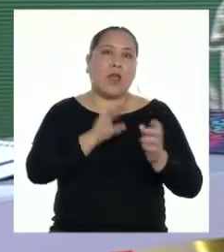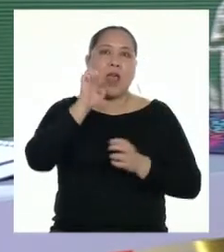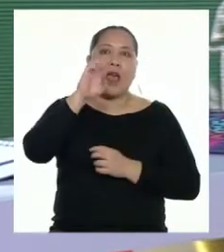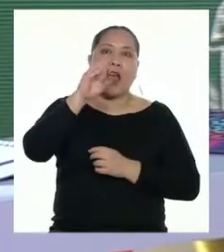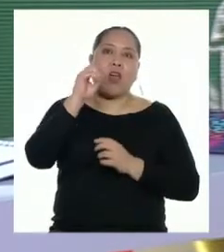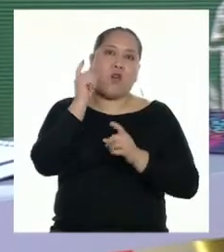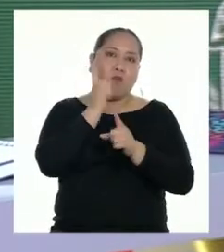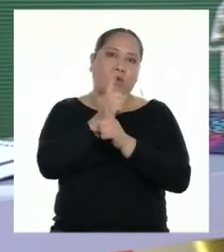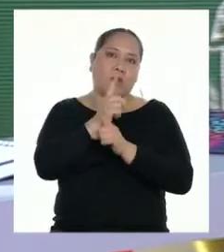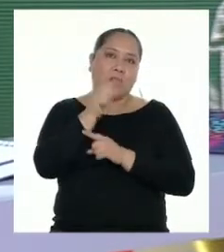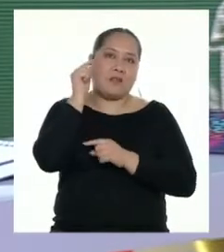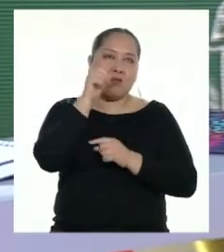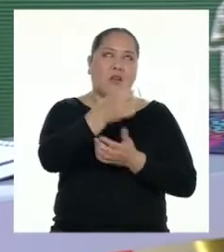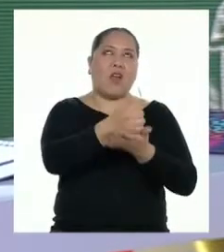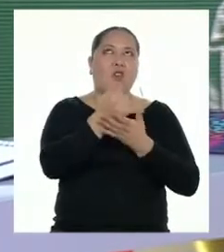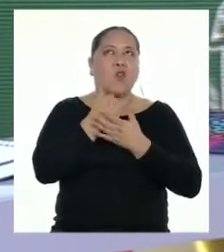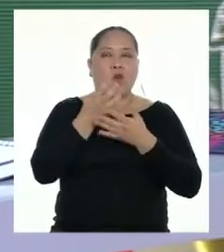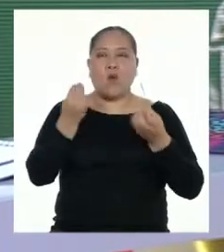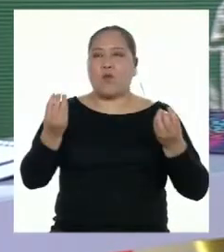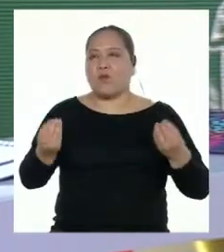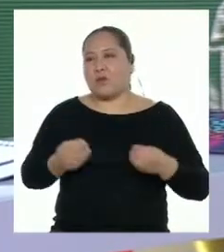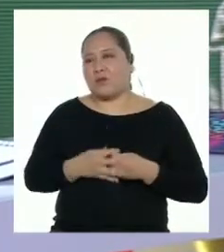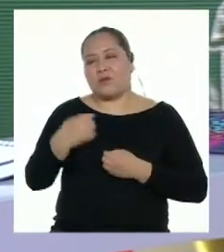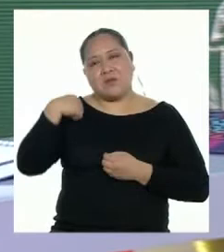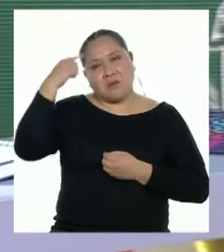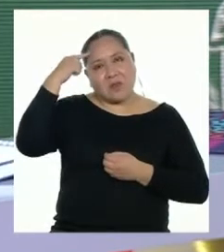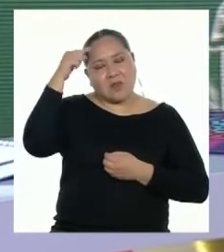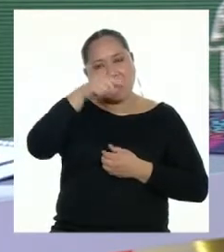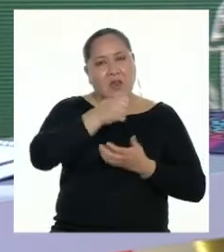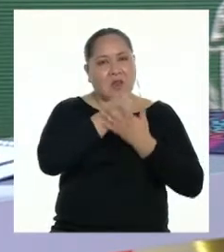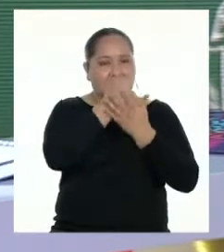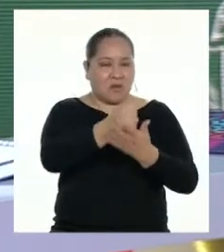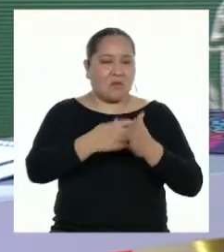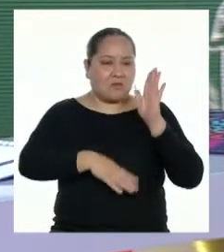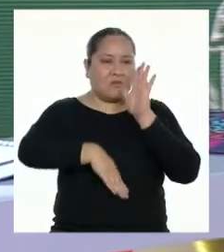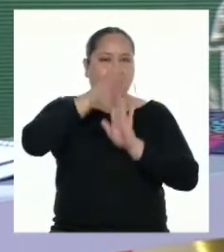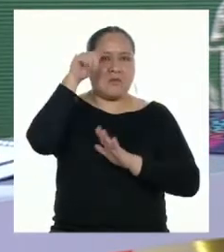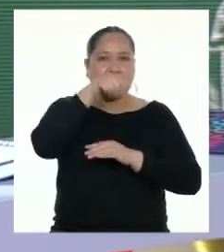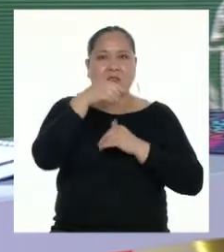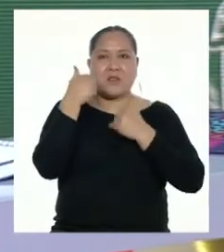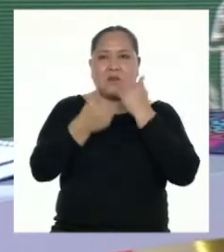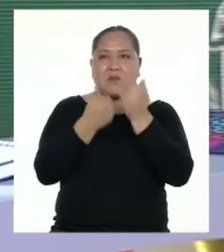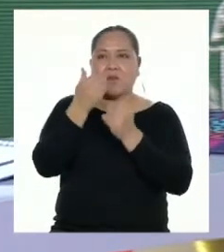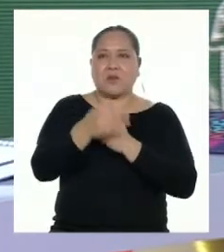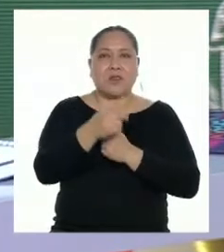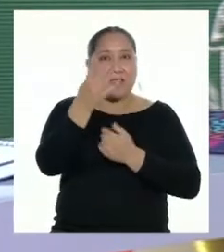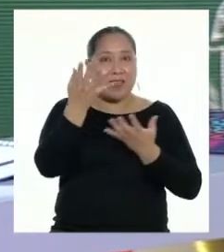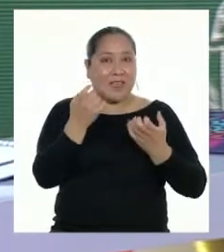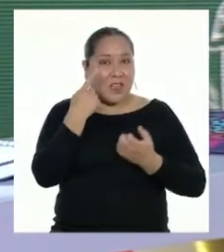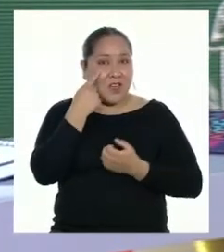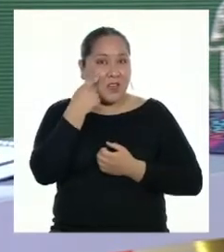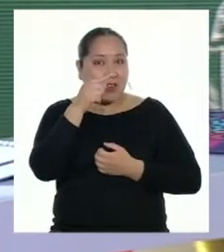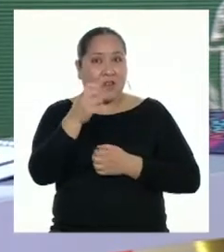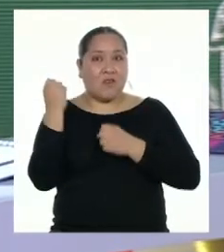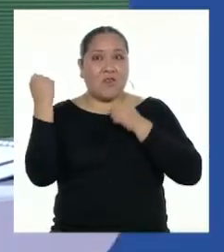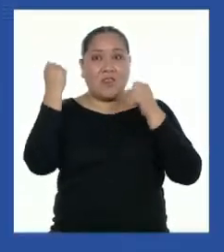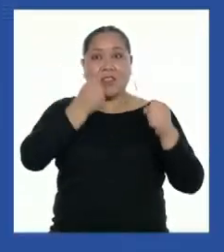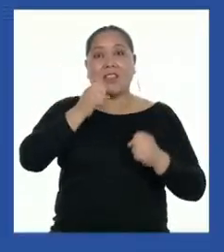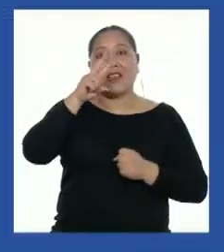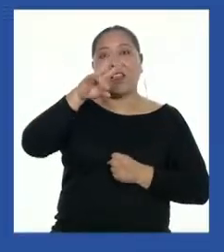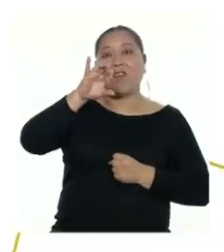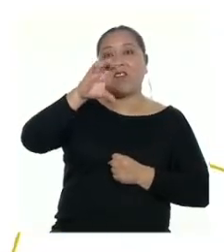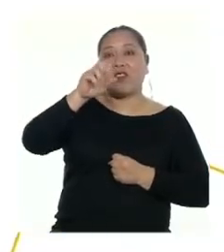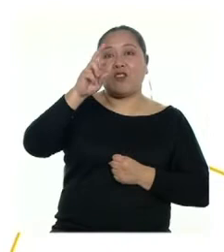pareció muy rescatable y creo que le ayudó a superar con más seguridad este proceso. ¿Quieren conocer las fortalezas de Víctor?